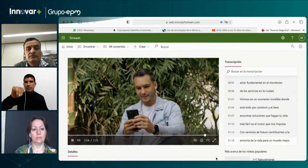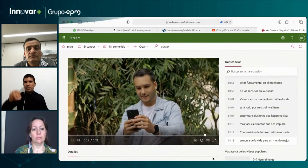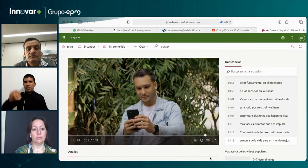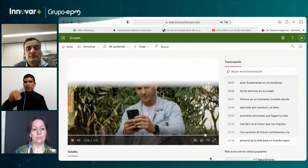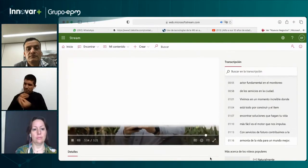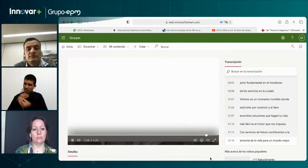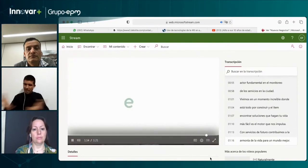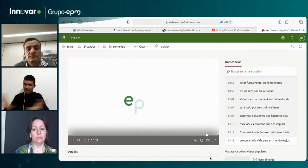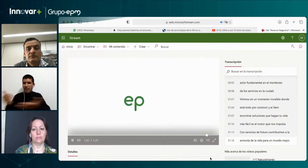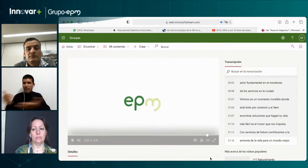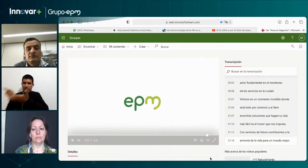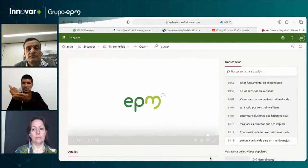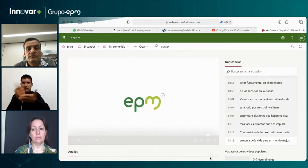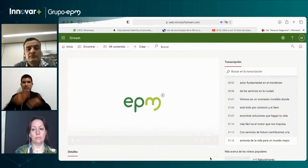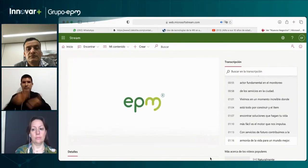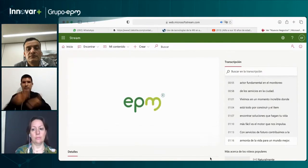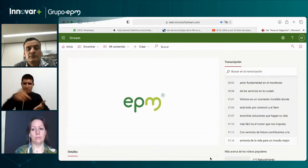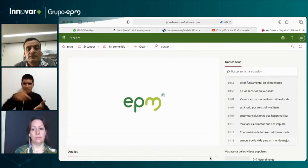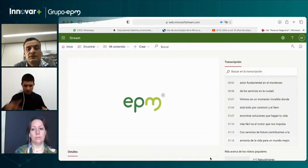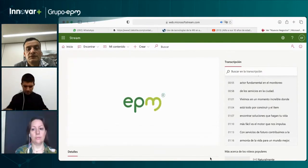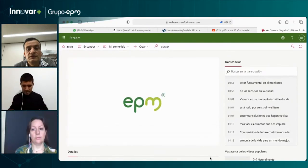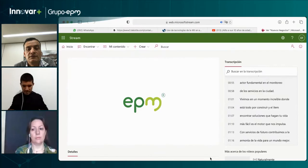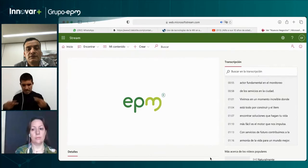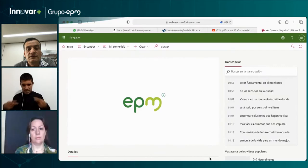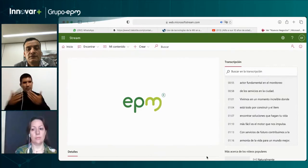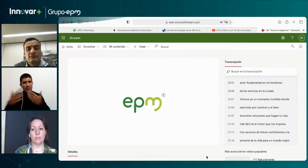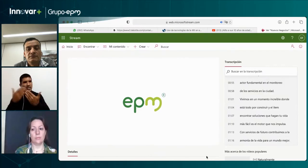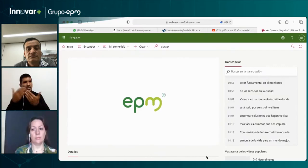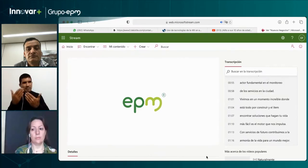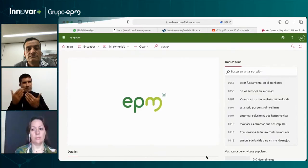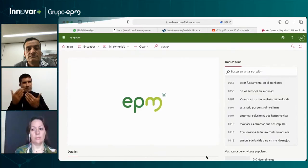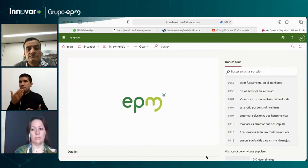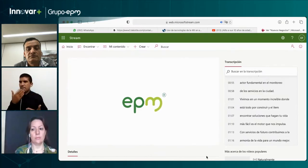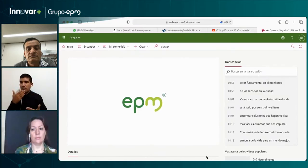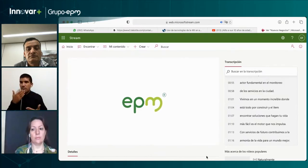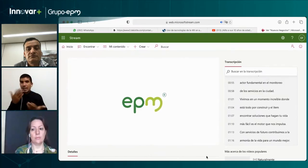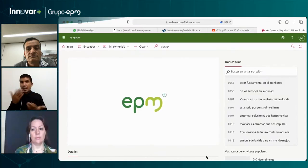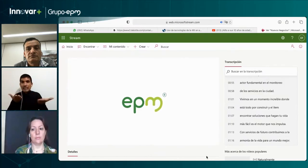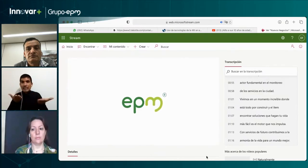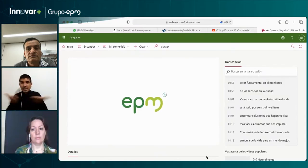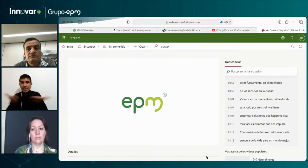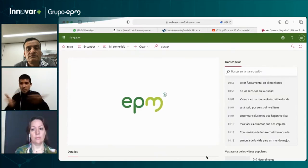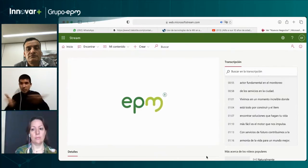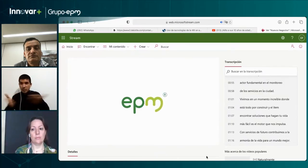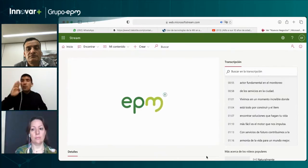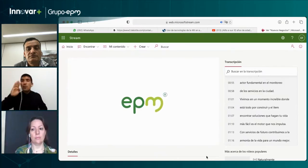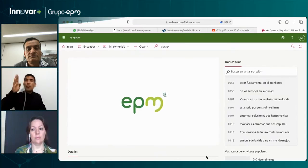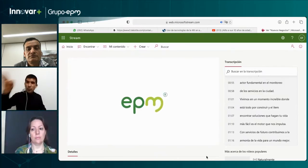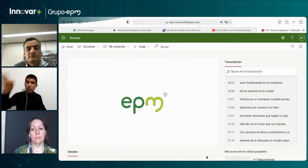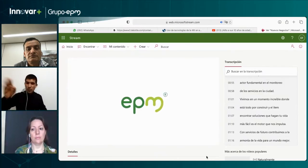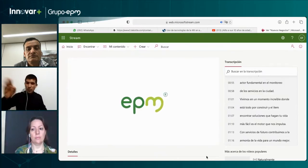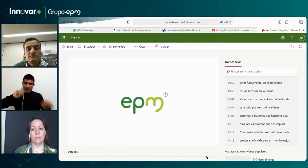Con servicios de futuro, contribuimos a la armonía de la vida para un mundo mejor.